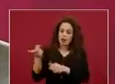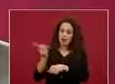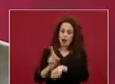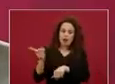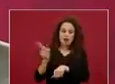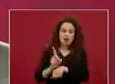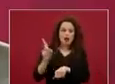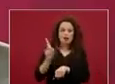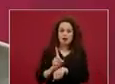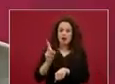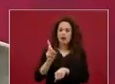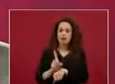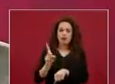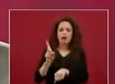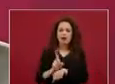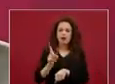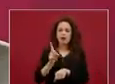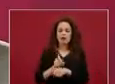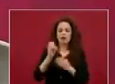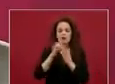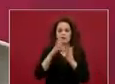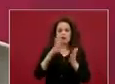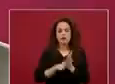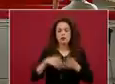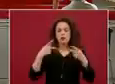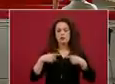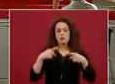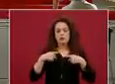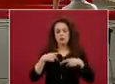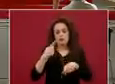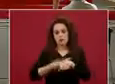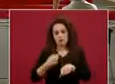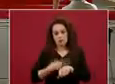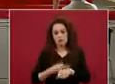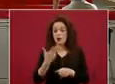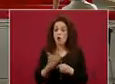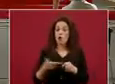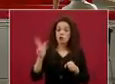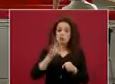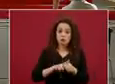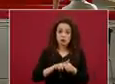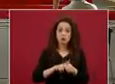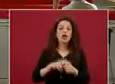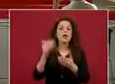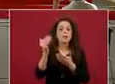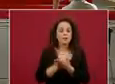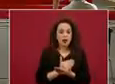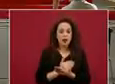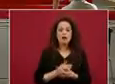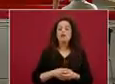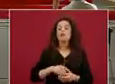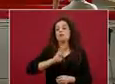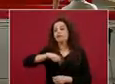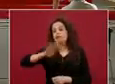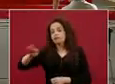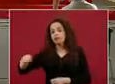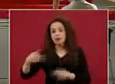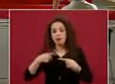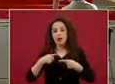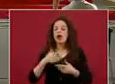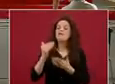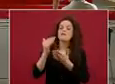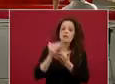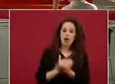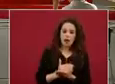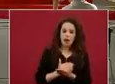diariamente el número de casos registrados, el número de hospitalizaciones, el número de muertes, el porcentaje de positividad. Se comporta